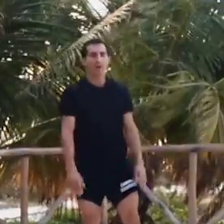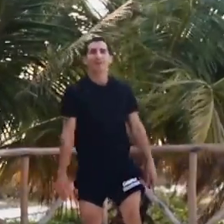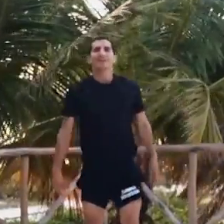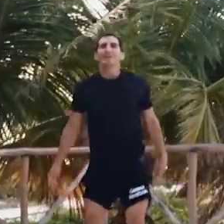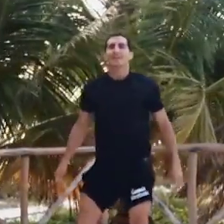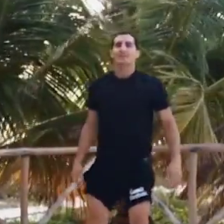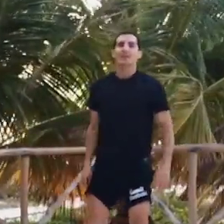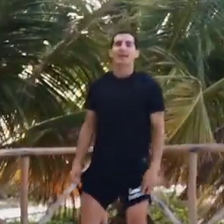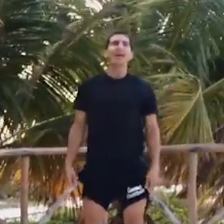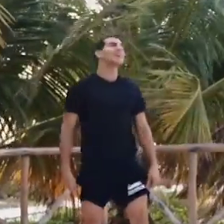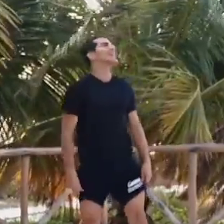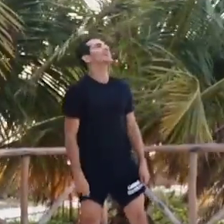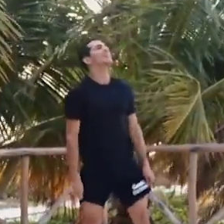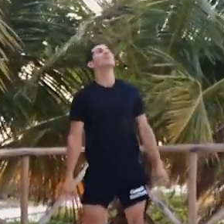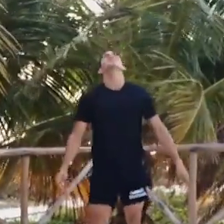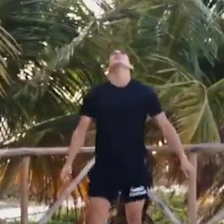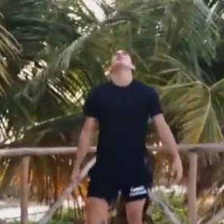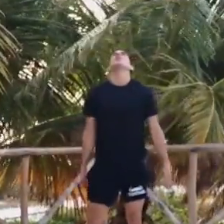Desquilen